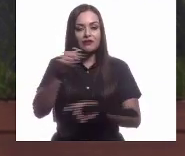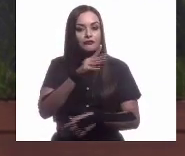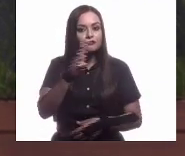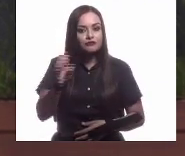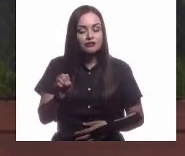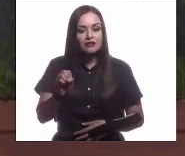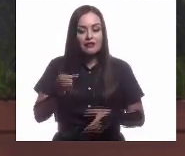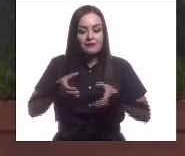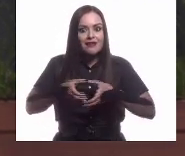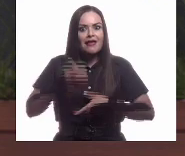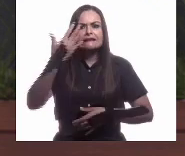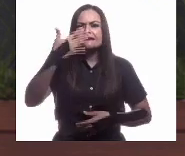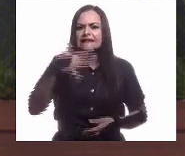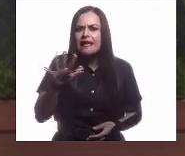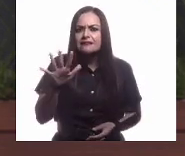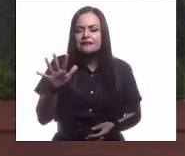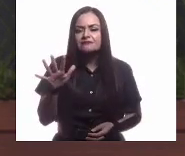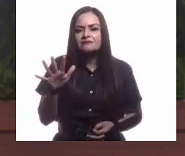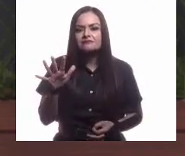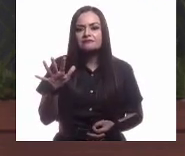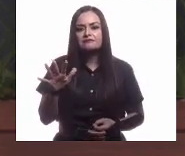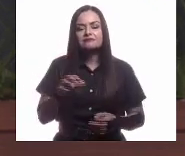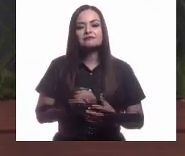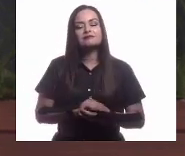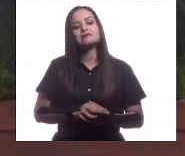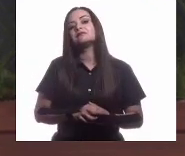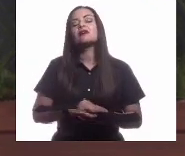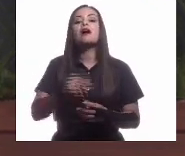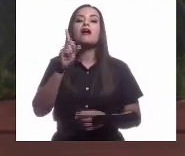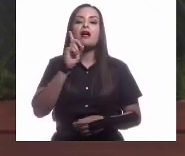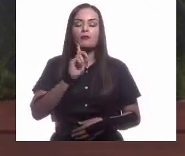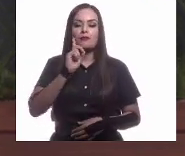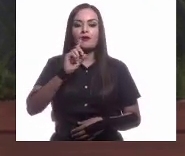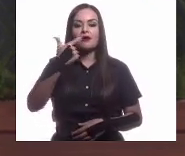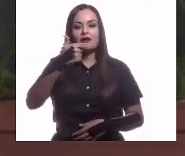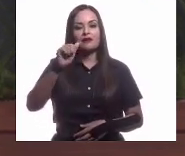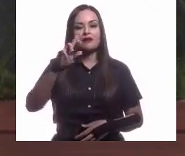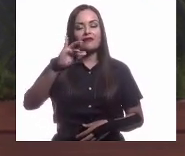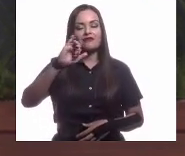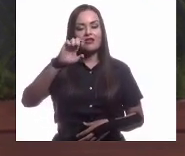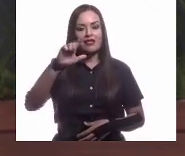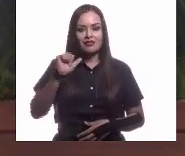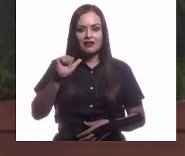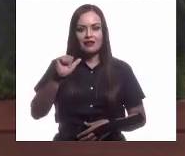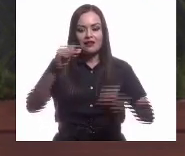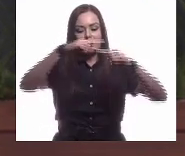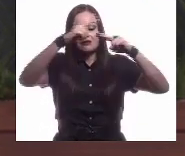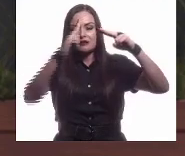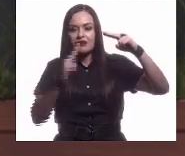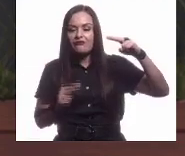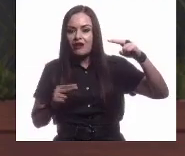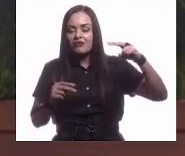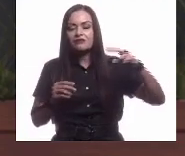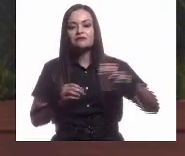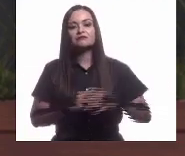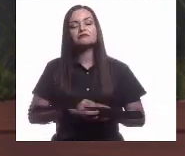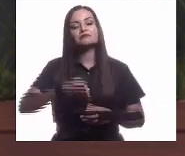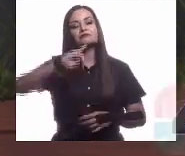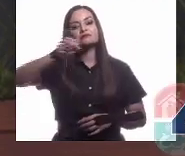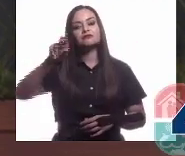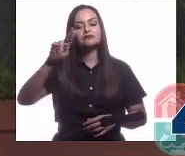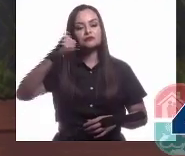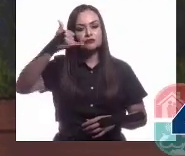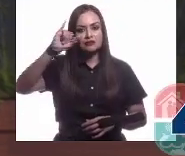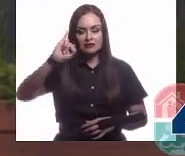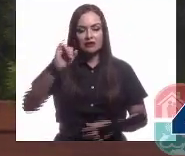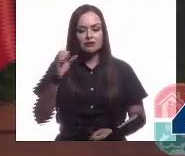10 medallas. Gabriela Belén Agúndez obtuvo plata en clavados. Yuli Paola Verdugo, bronce en